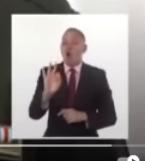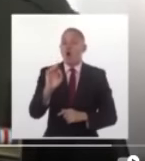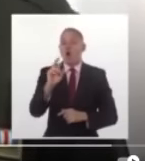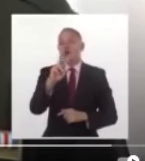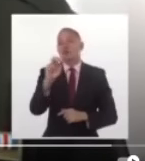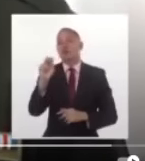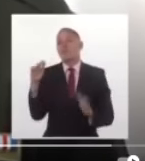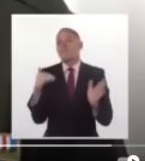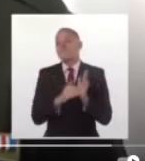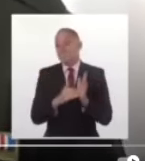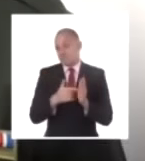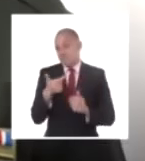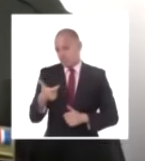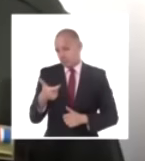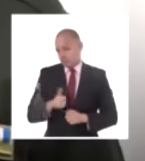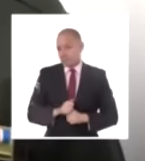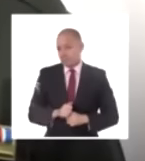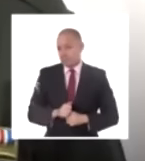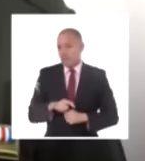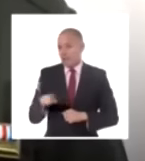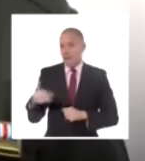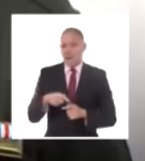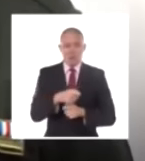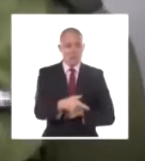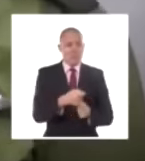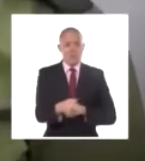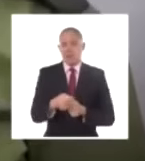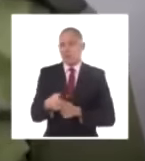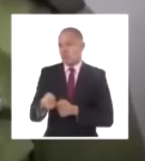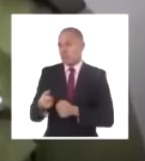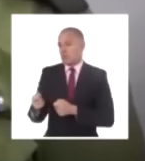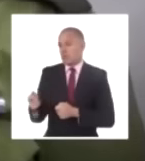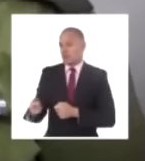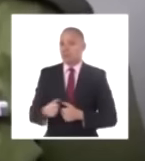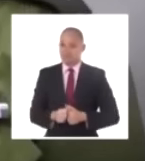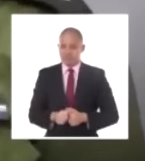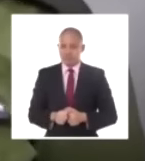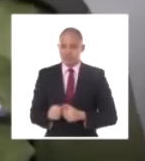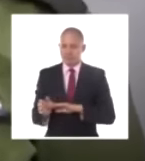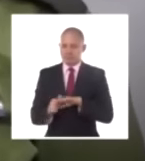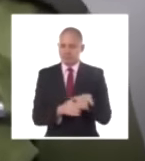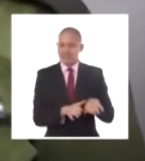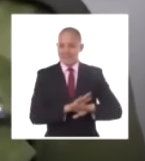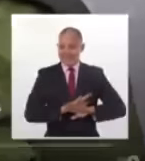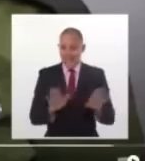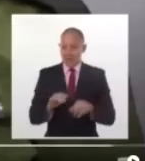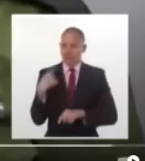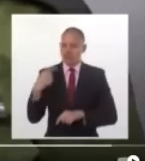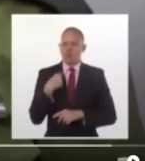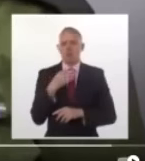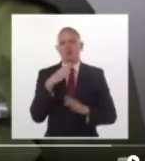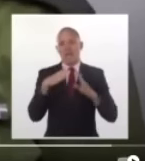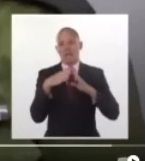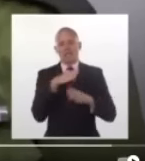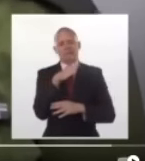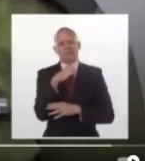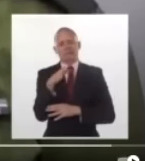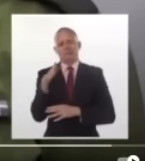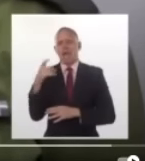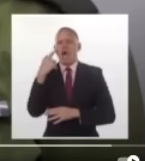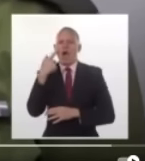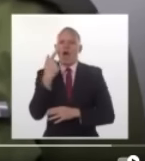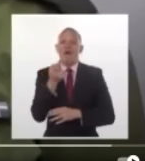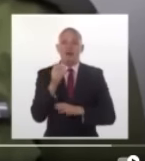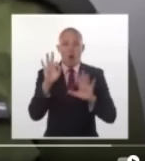nivel de participación que tenían cada uno de ellos en la actividad delictiva. Durante los 8 registros domiciliarios que se realizaron en los inmuebles de estos